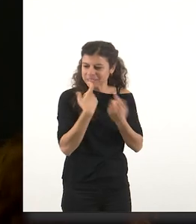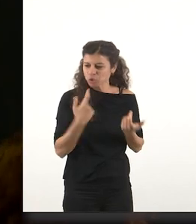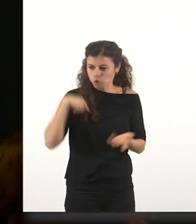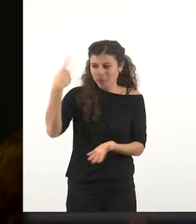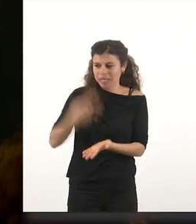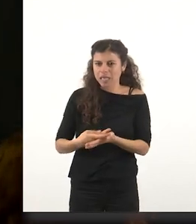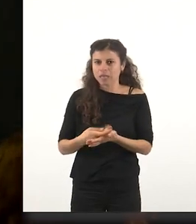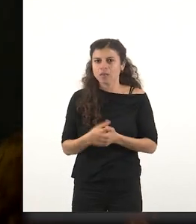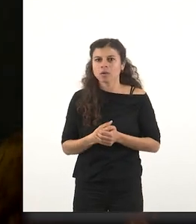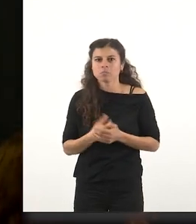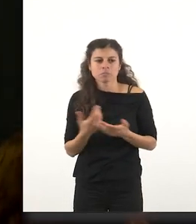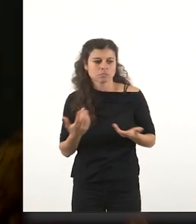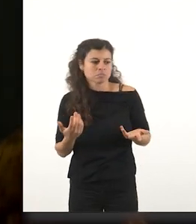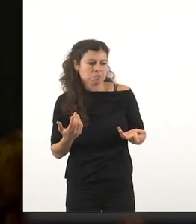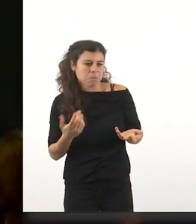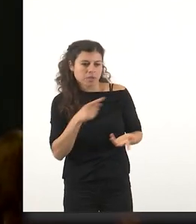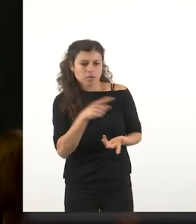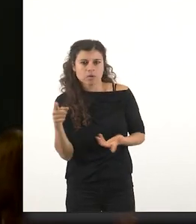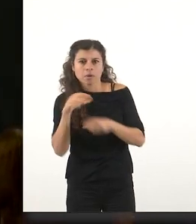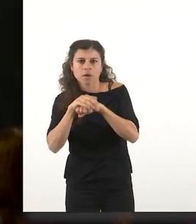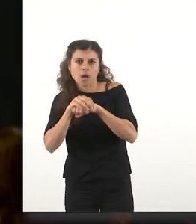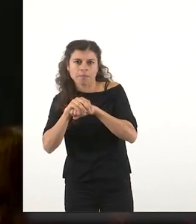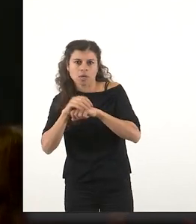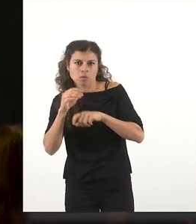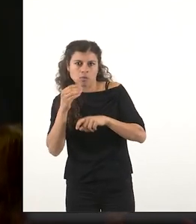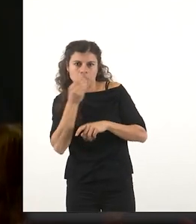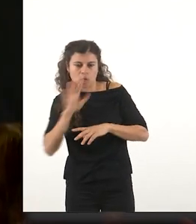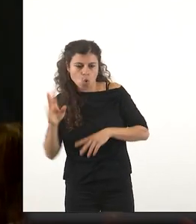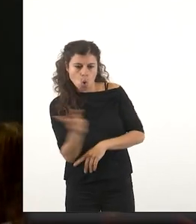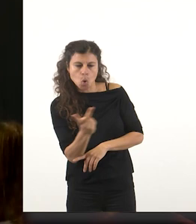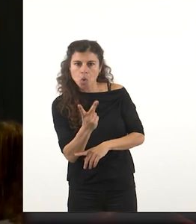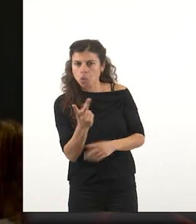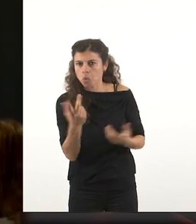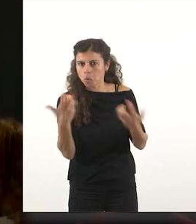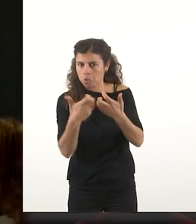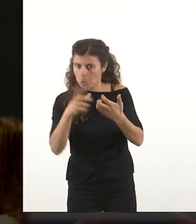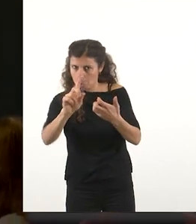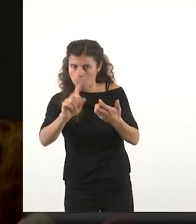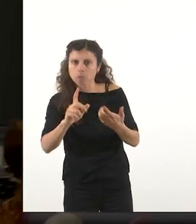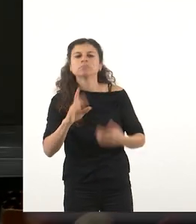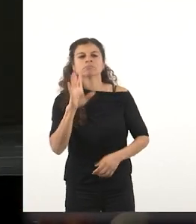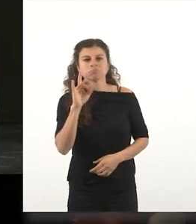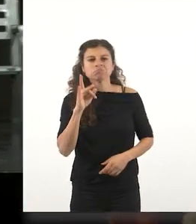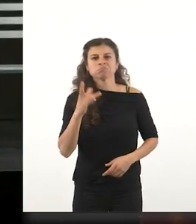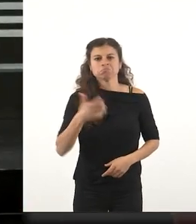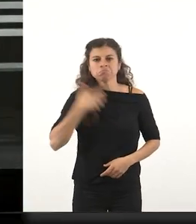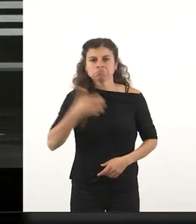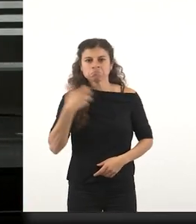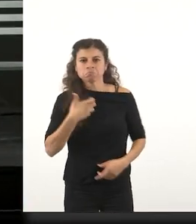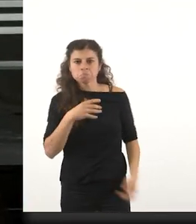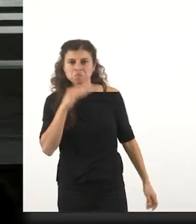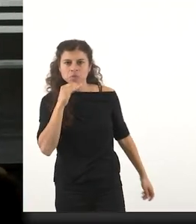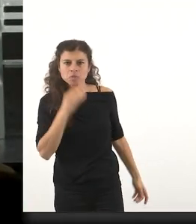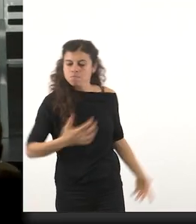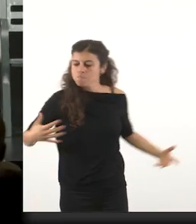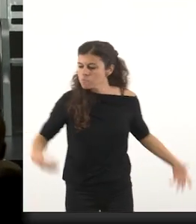nada. Pero digo yo que mi novio es su mejor amigo. No se va a mosquear por un paso de baile, ¿no? Porque son colegas, se cuentan las cosas, pues se mosquean. Me cago en la puta, tío. Yo estaba aquí que no me ha